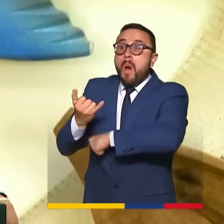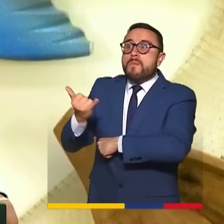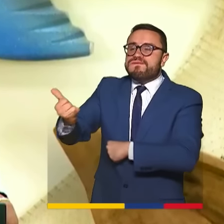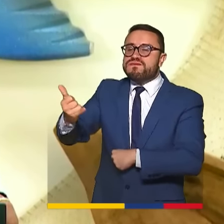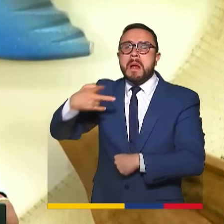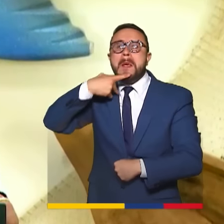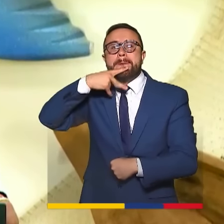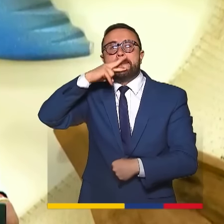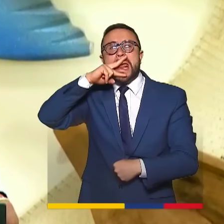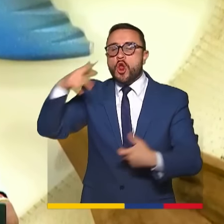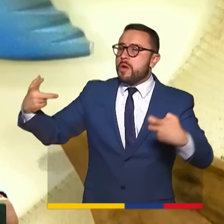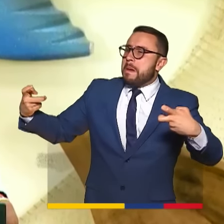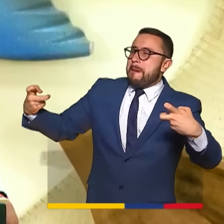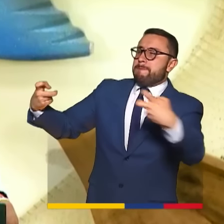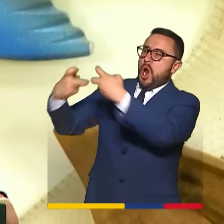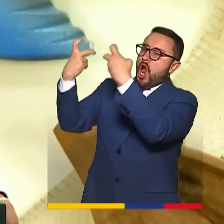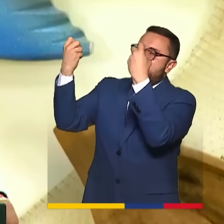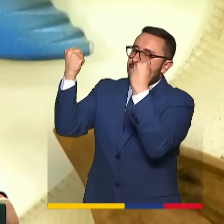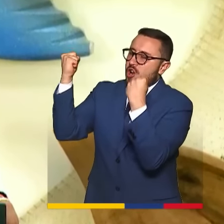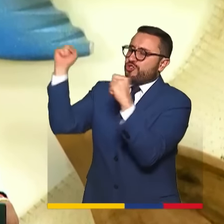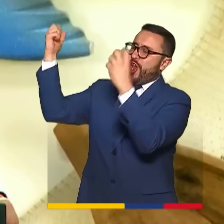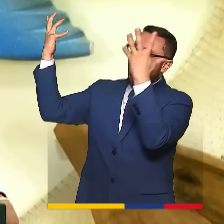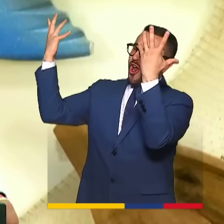tomaba vino y se hablaba de revoluciones,